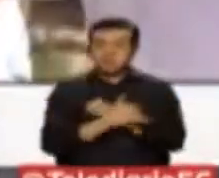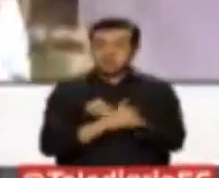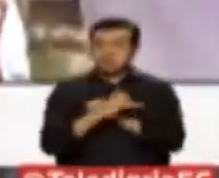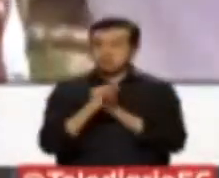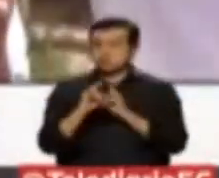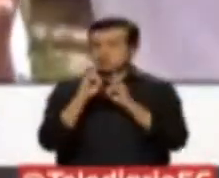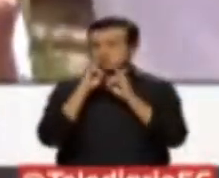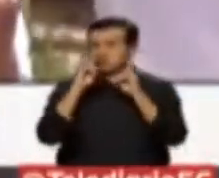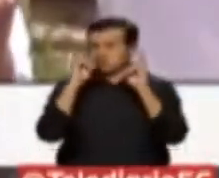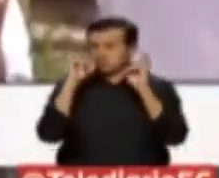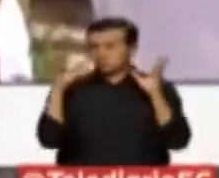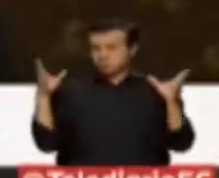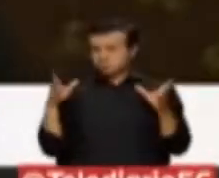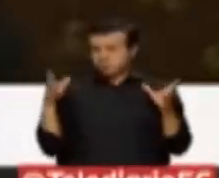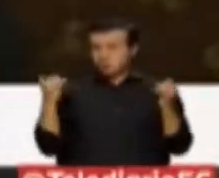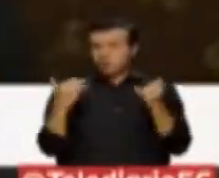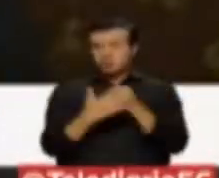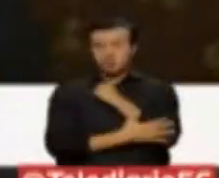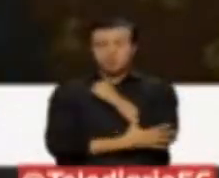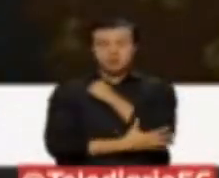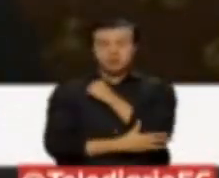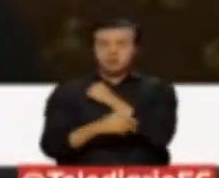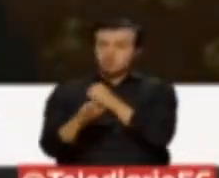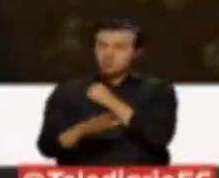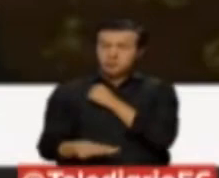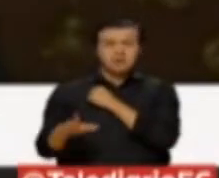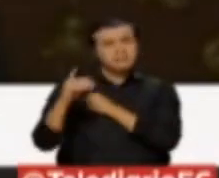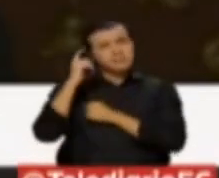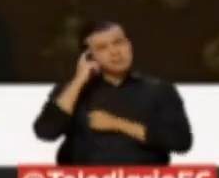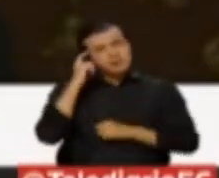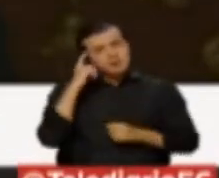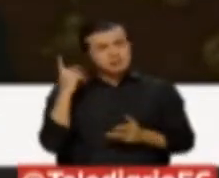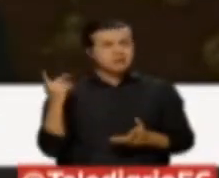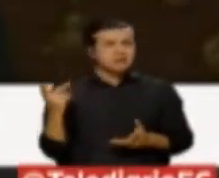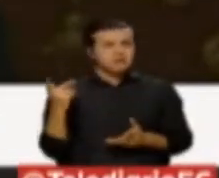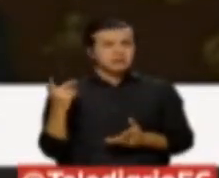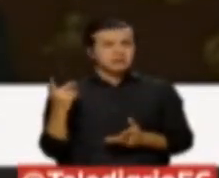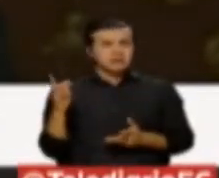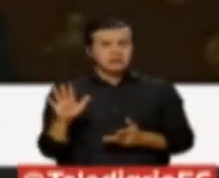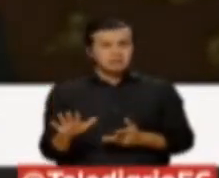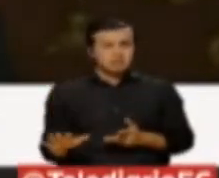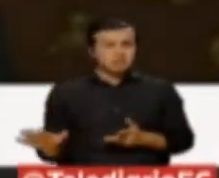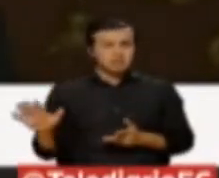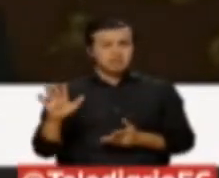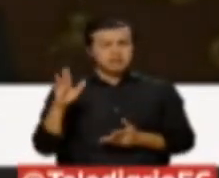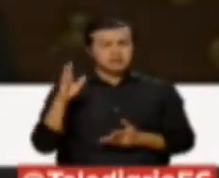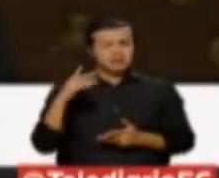rico es pobre y tenemos que pensar que ese